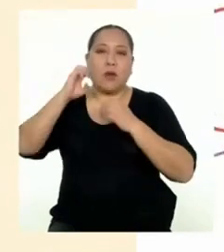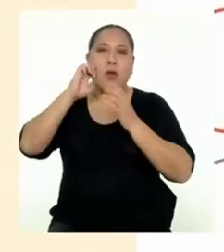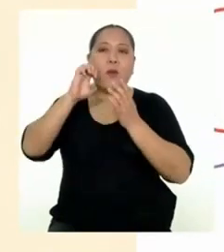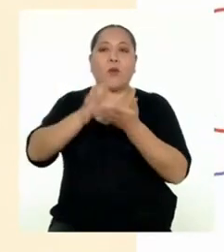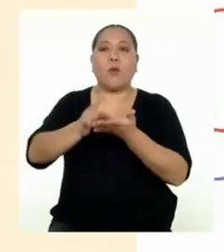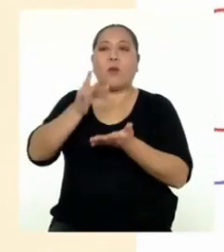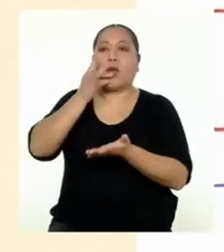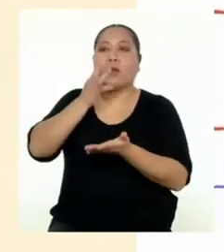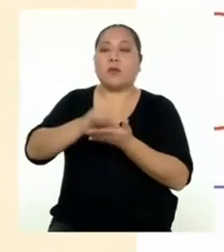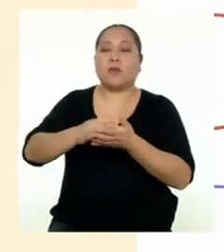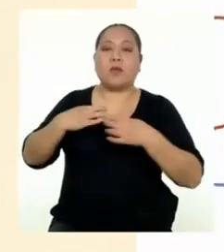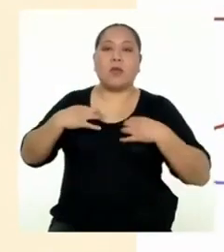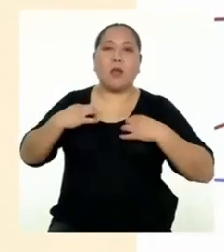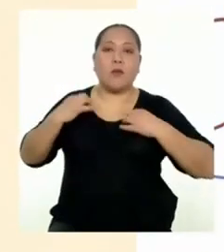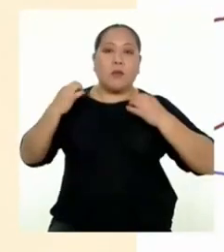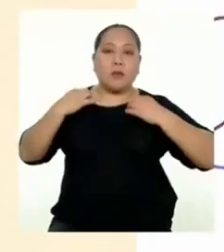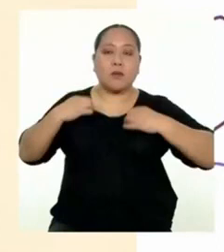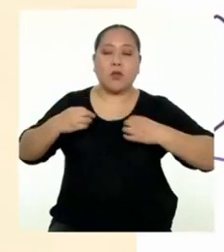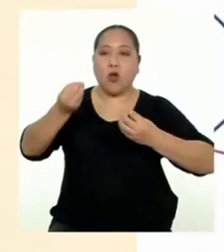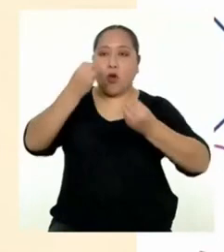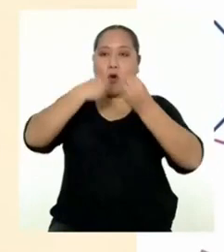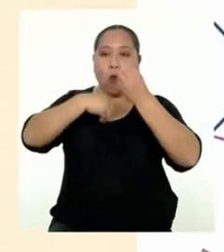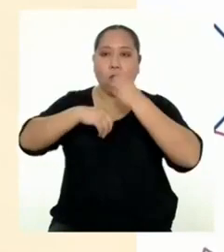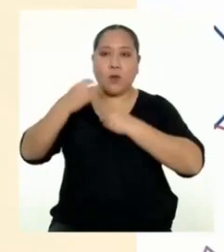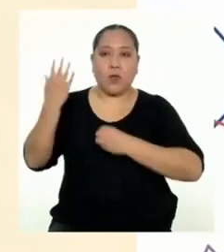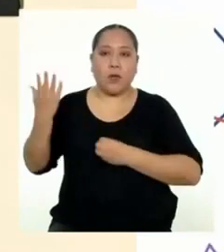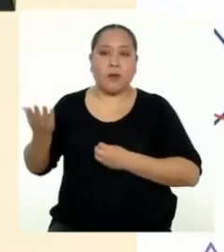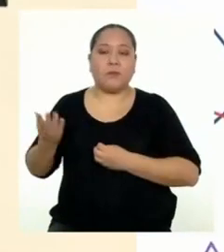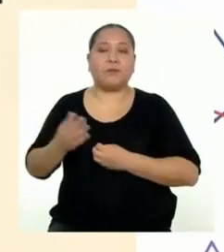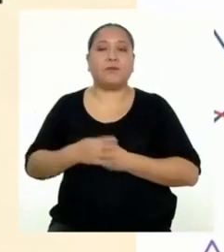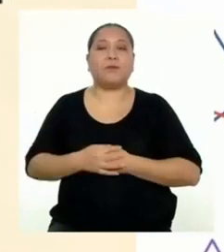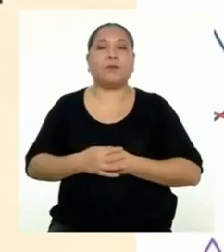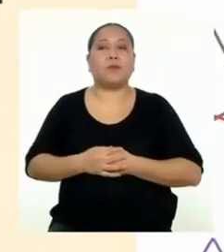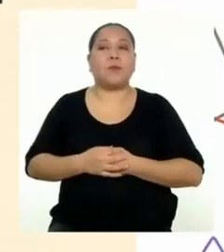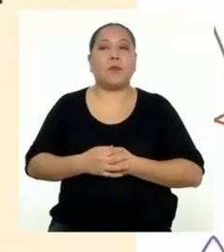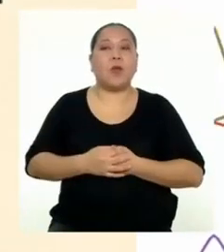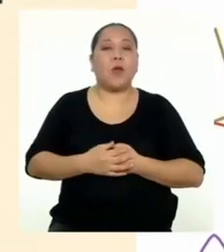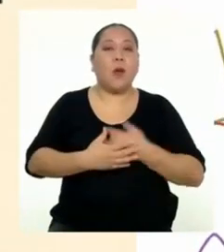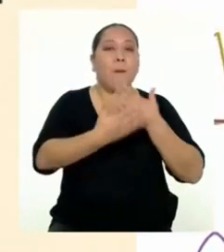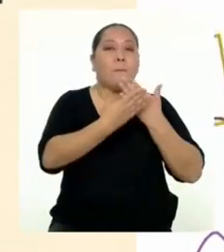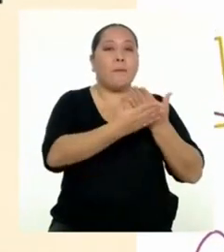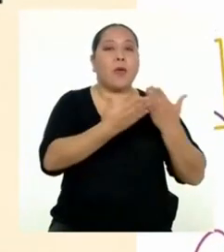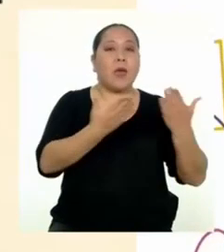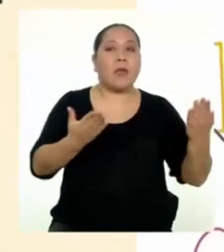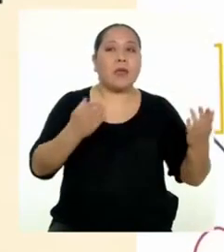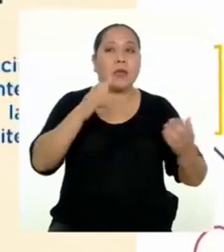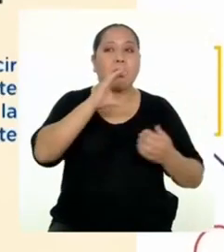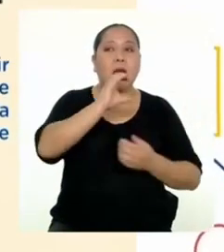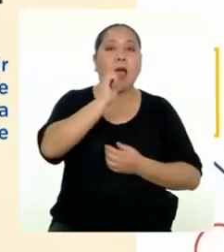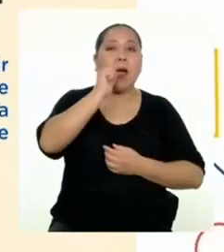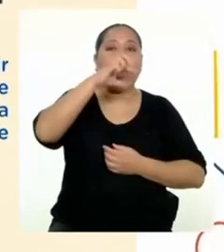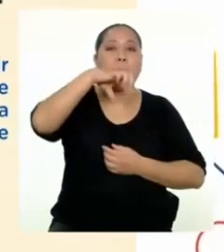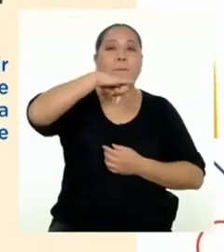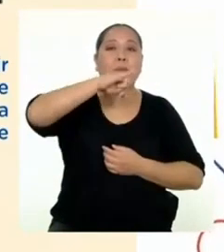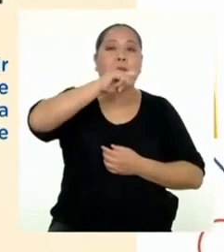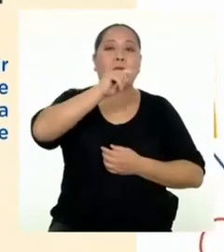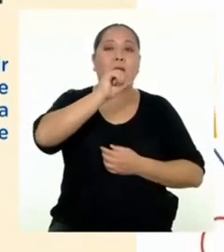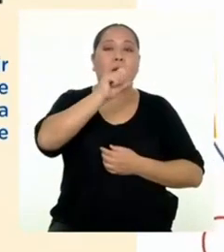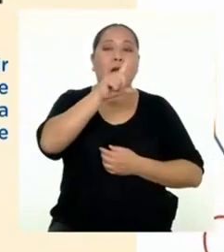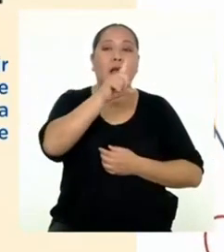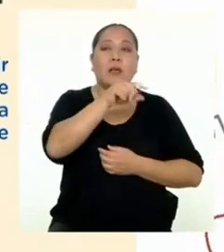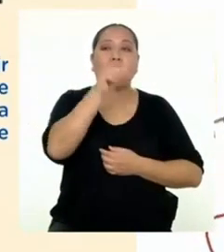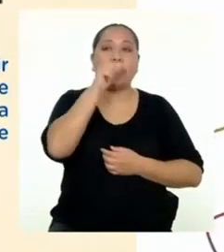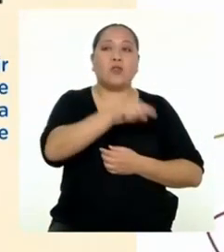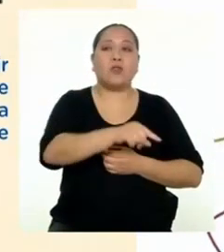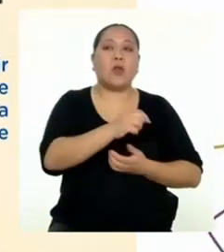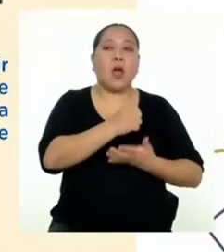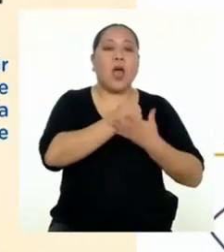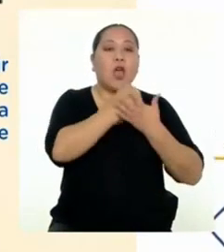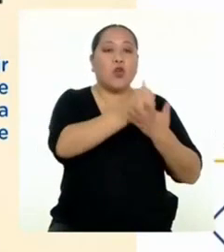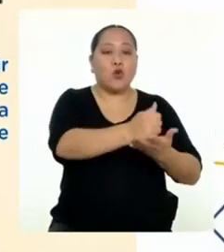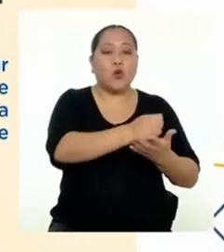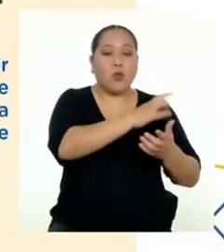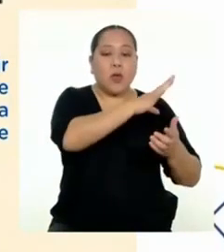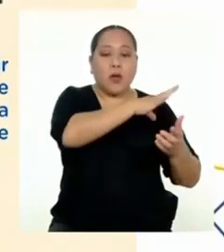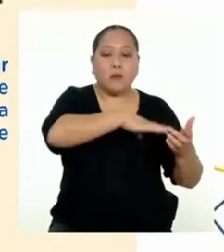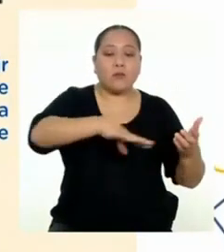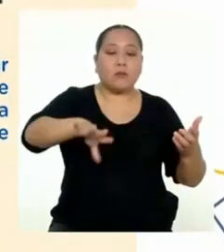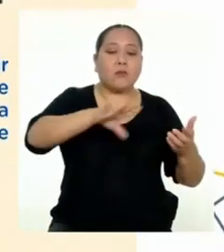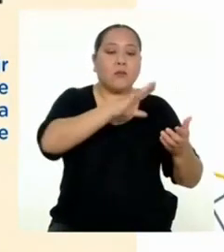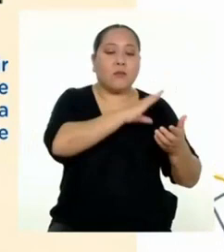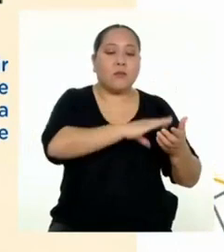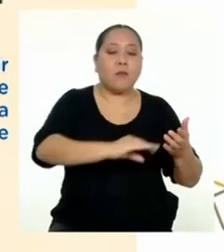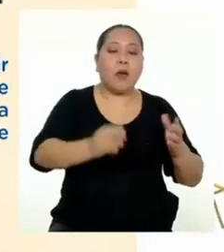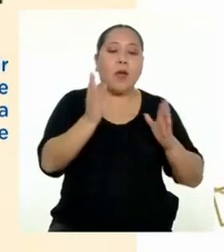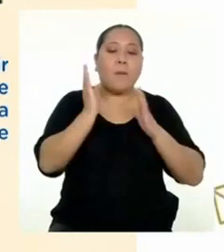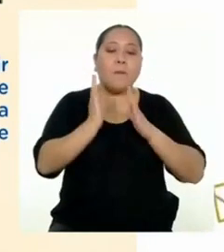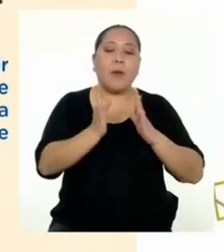las medicinas, la vestimenta, los alimentos. Bienes de capital. son aquellos que sirven para producir bienes, para satisfacer